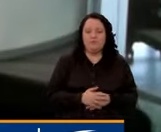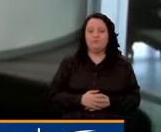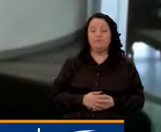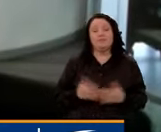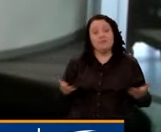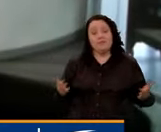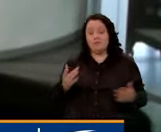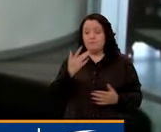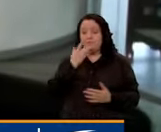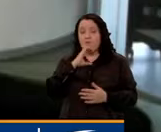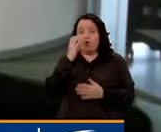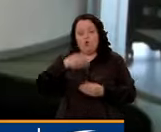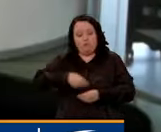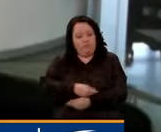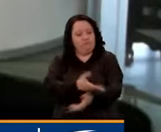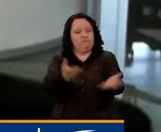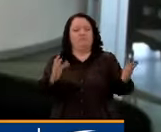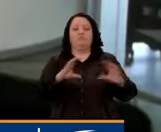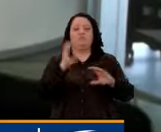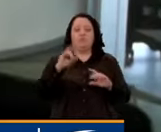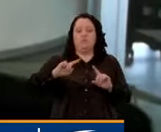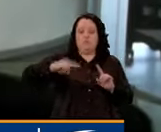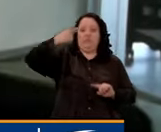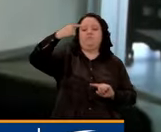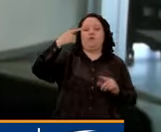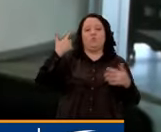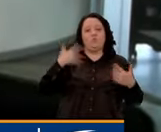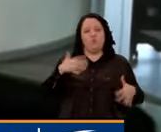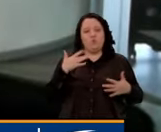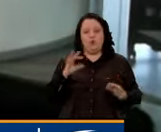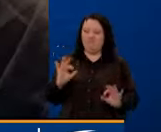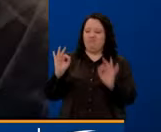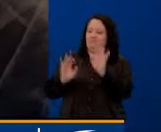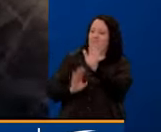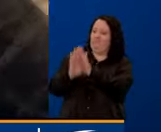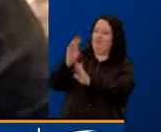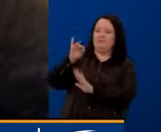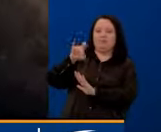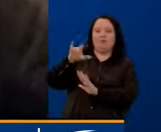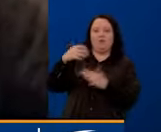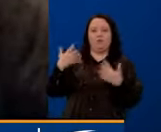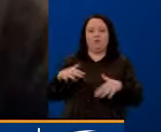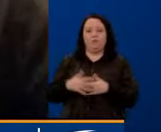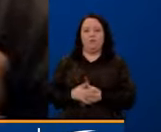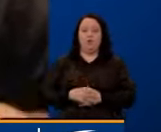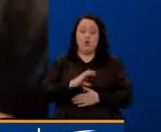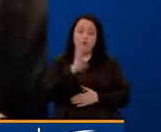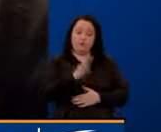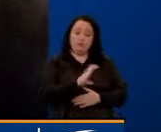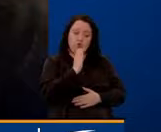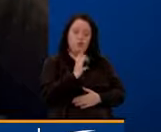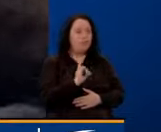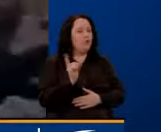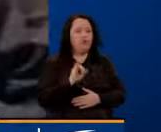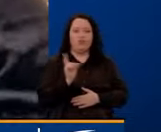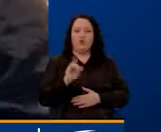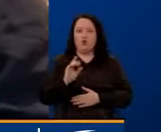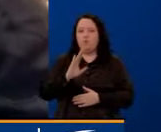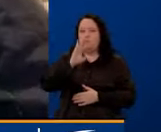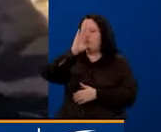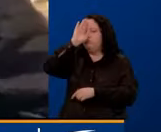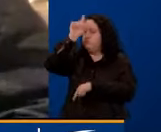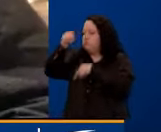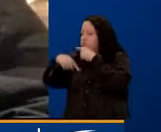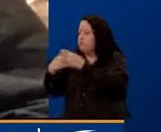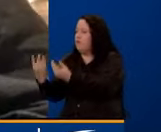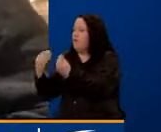colombiano al mundo por ser el número uno por seguir brillando como una estrella micheli no es comida colombiana pero inspirado por las tradiciones de nosotros